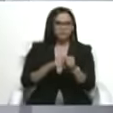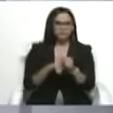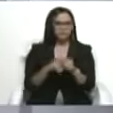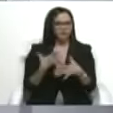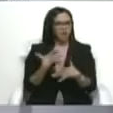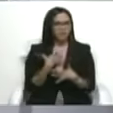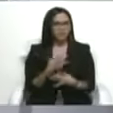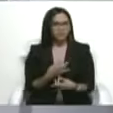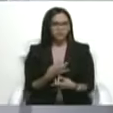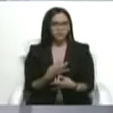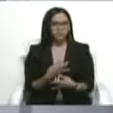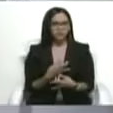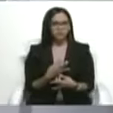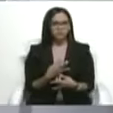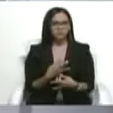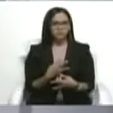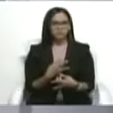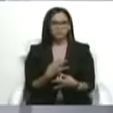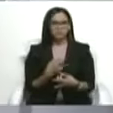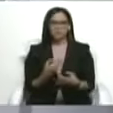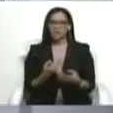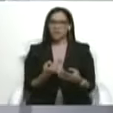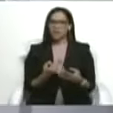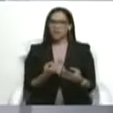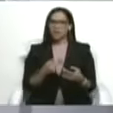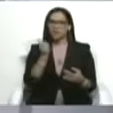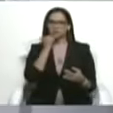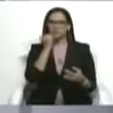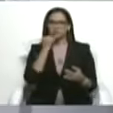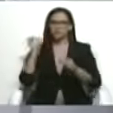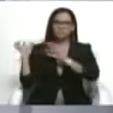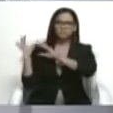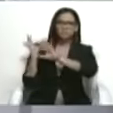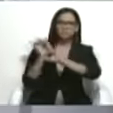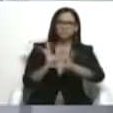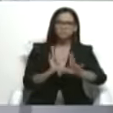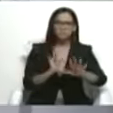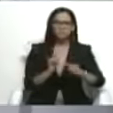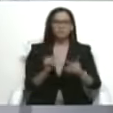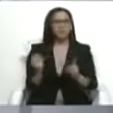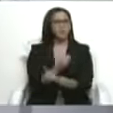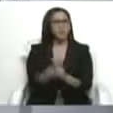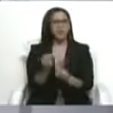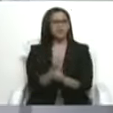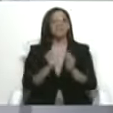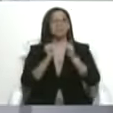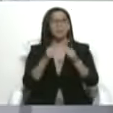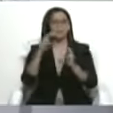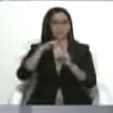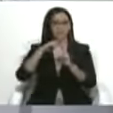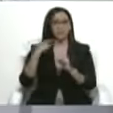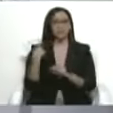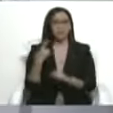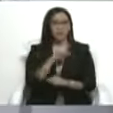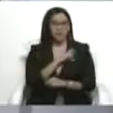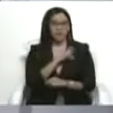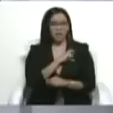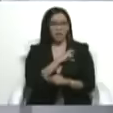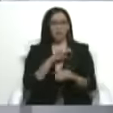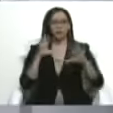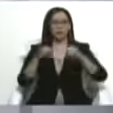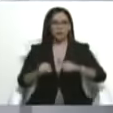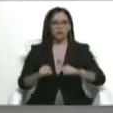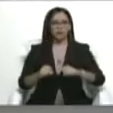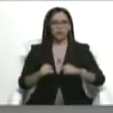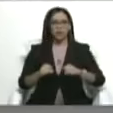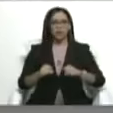intención de dar una oleada de manifestaciones violentas que iba a arrancar en Táchira el 1 de enero con la toma de un cuartel,